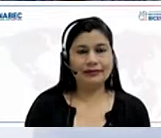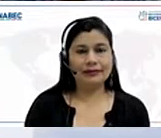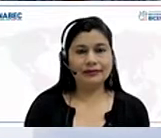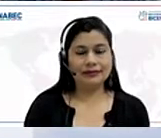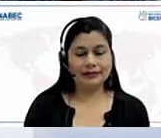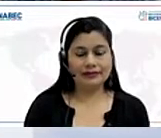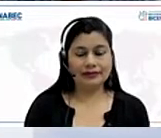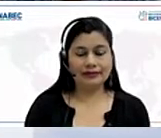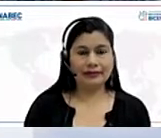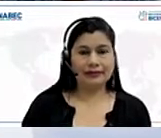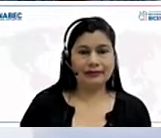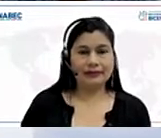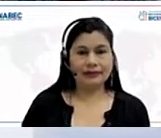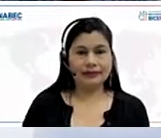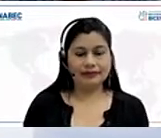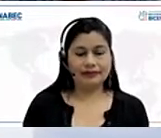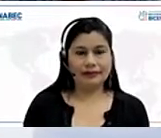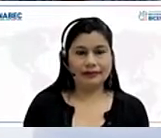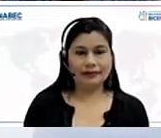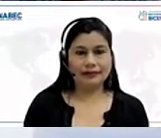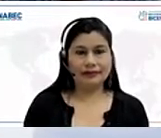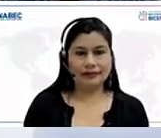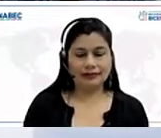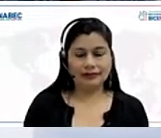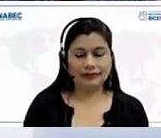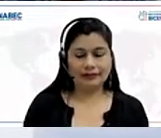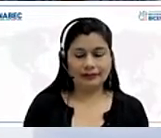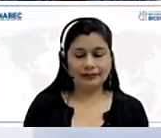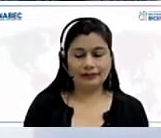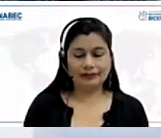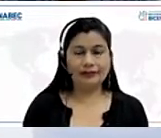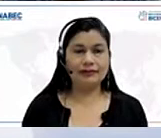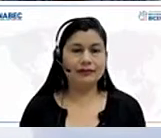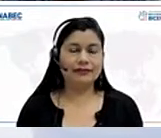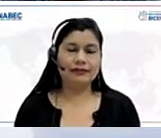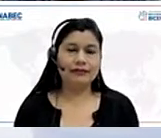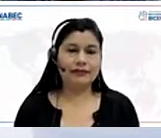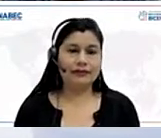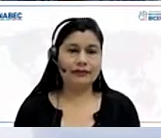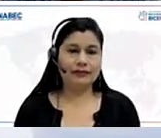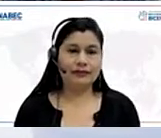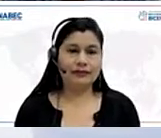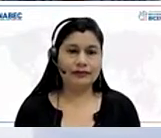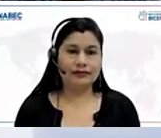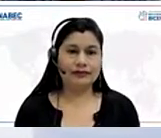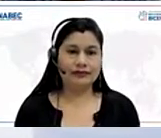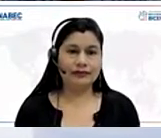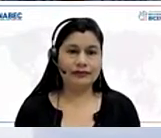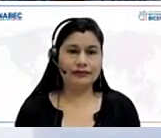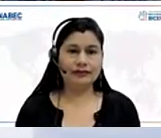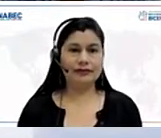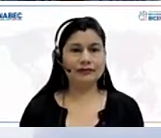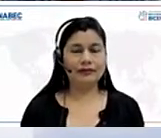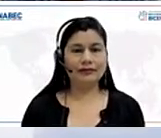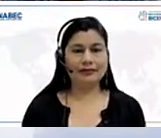nivel mayor, ya sea que ha terminado todos sus estudios a nivel local o ha logrado alguna certificación internacional, eso estaría mucho